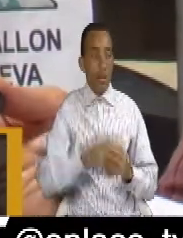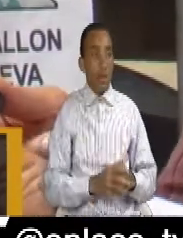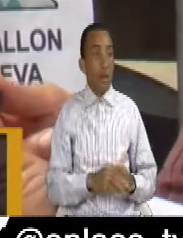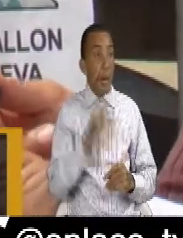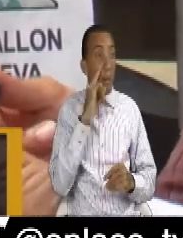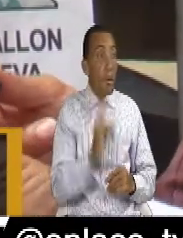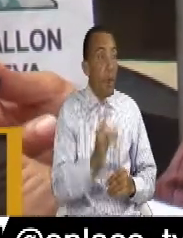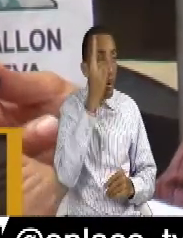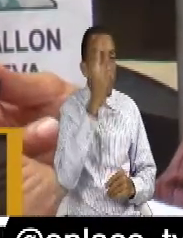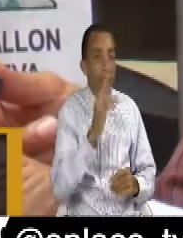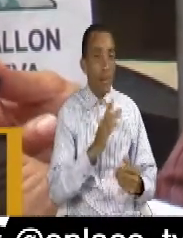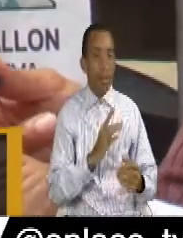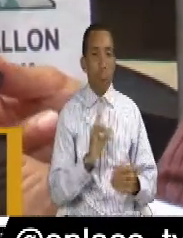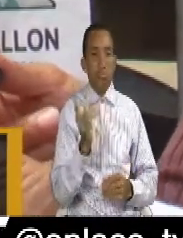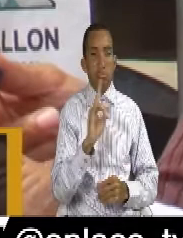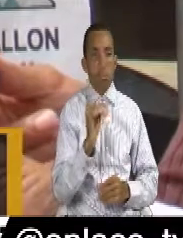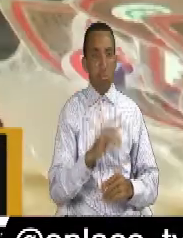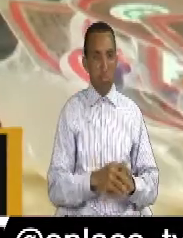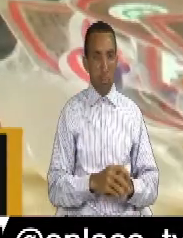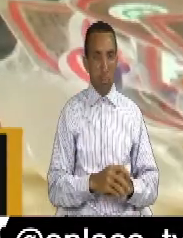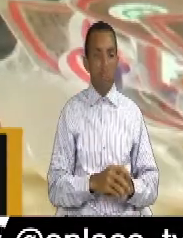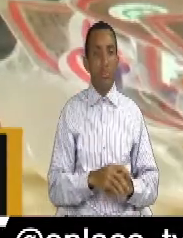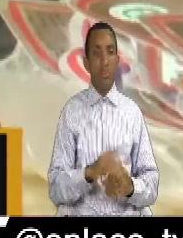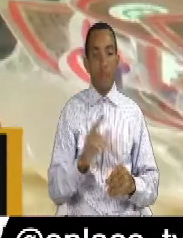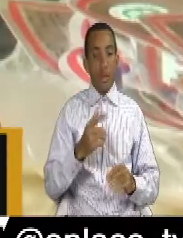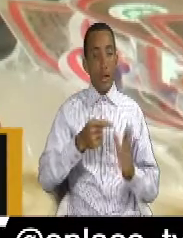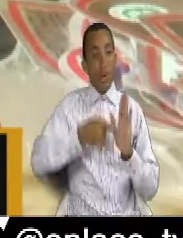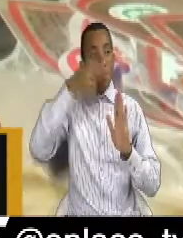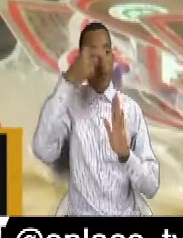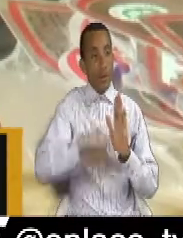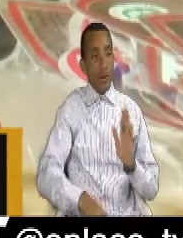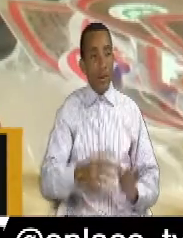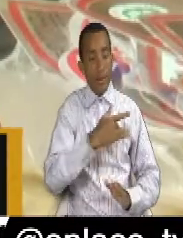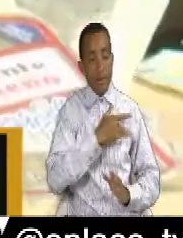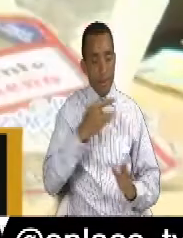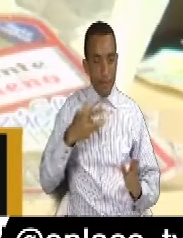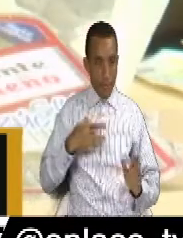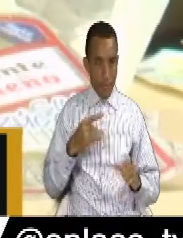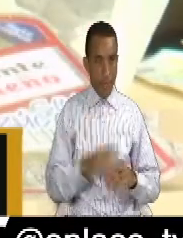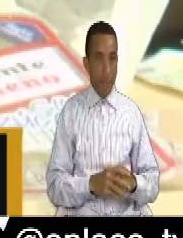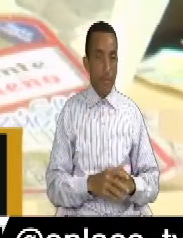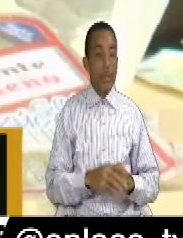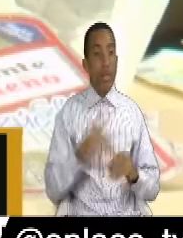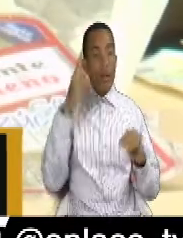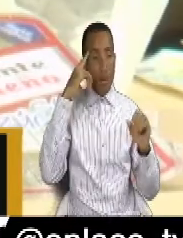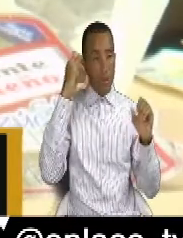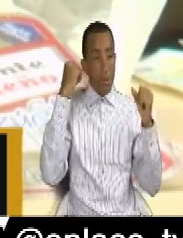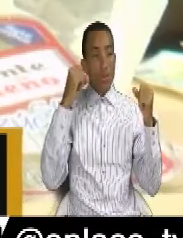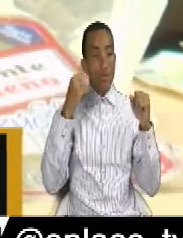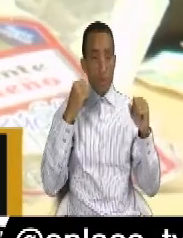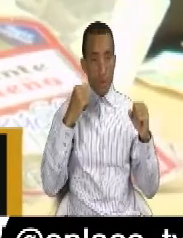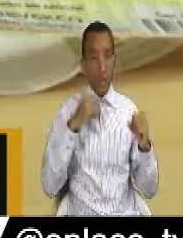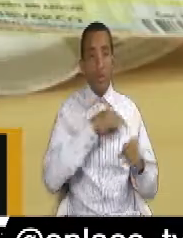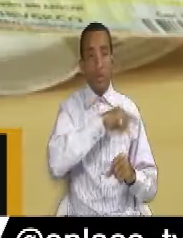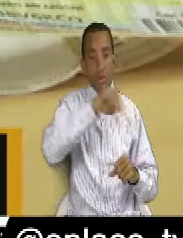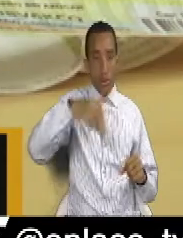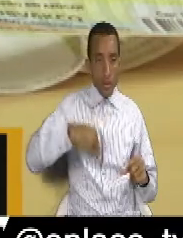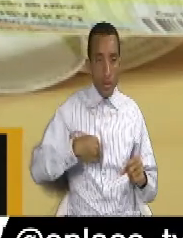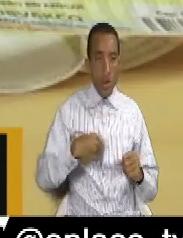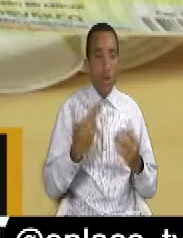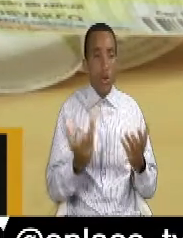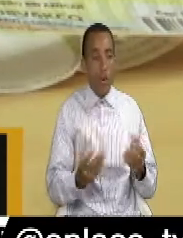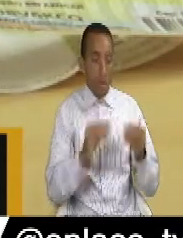hemos hecho. Por parte de la autoridad sanitaria es una preocupación realmente la forma como se